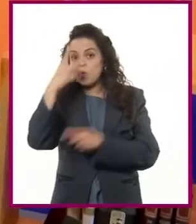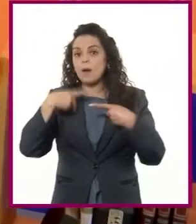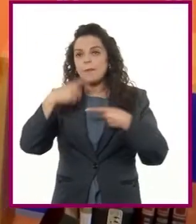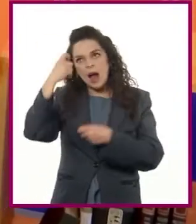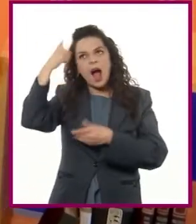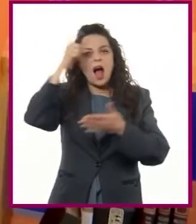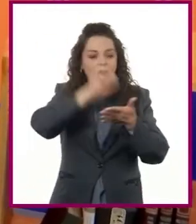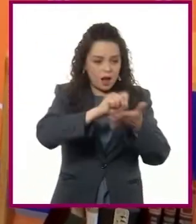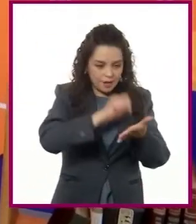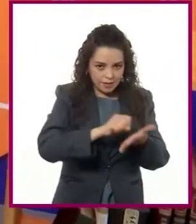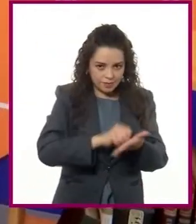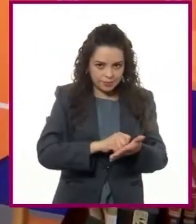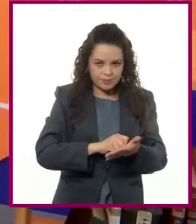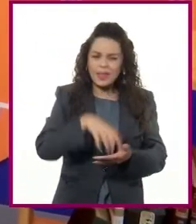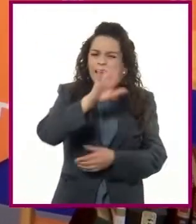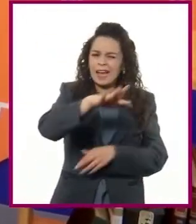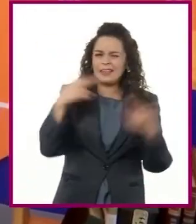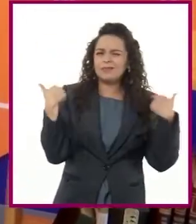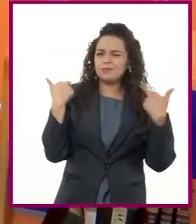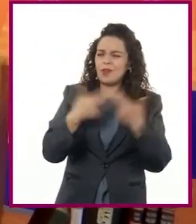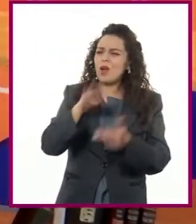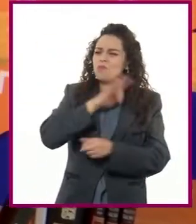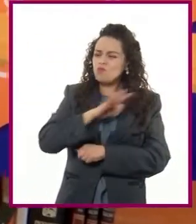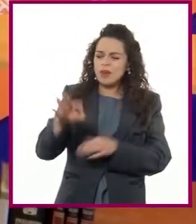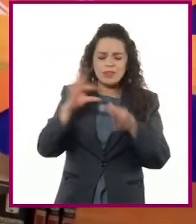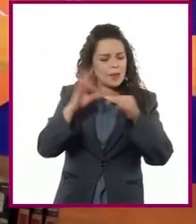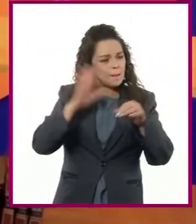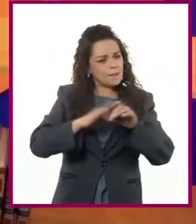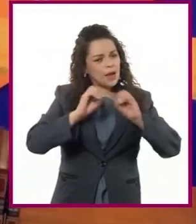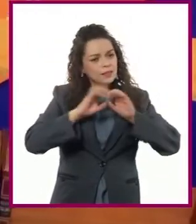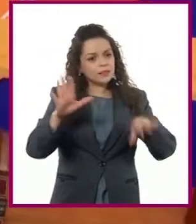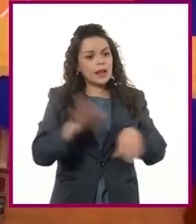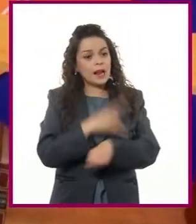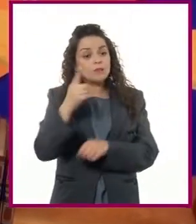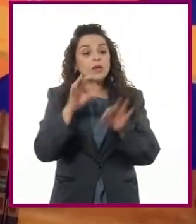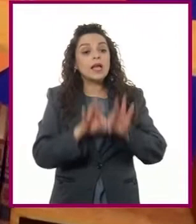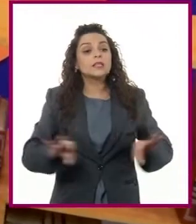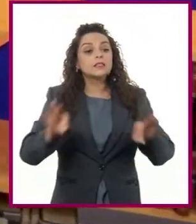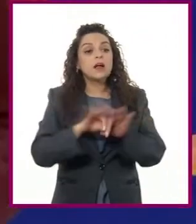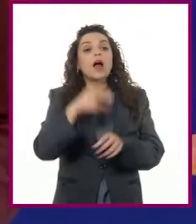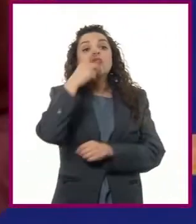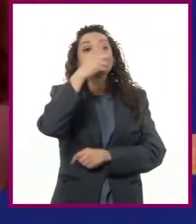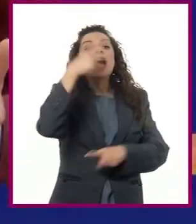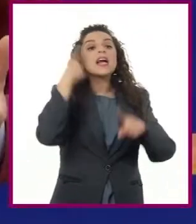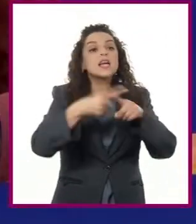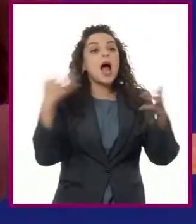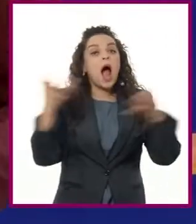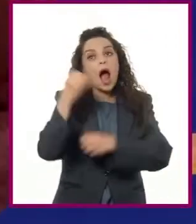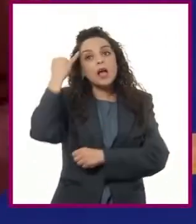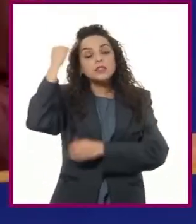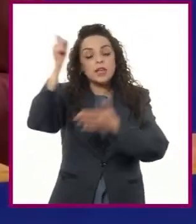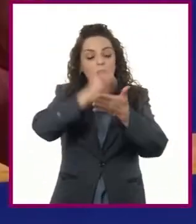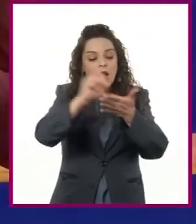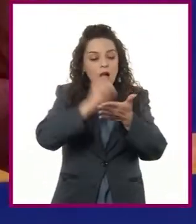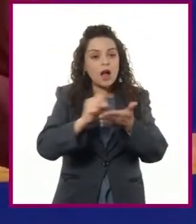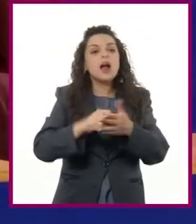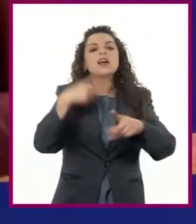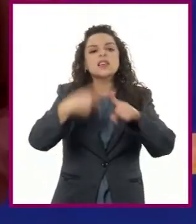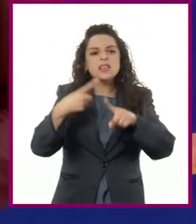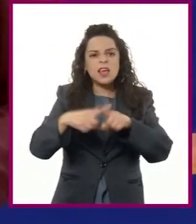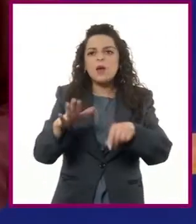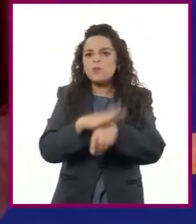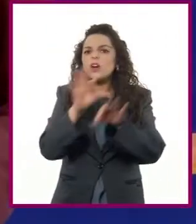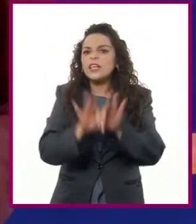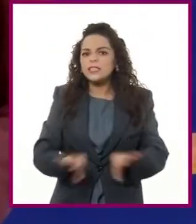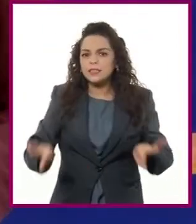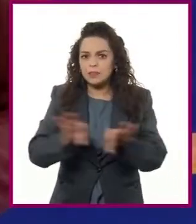Profesor, ¿podría aclararnos también por qué es importante darle créditos al autor de una cita textual? Claro, reconocer la